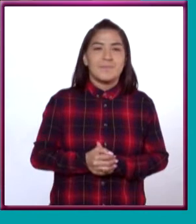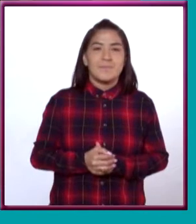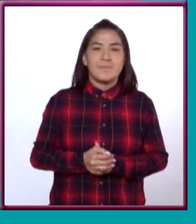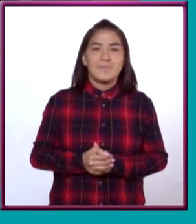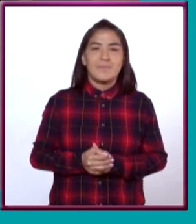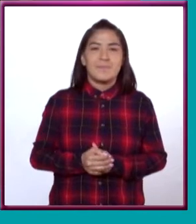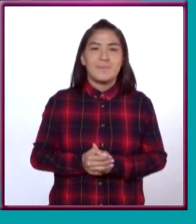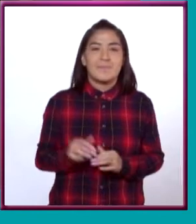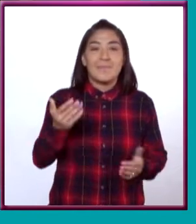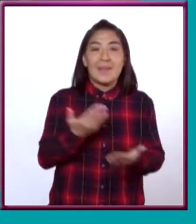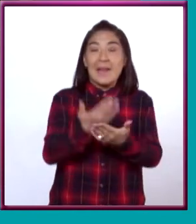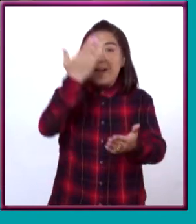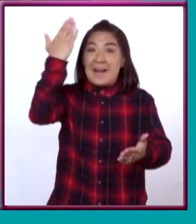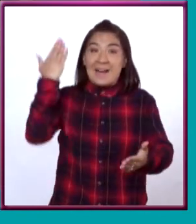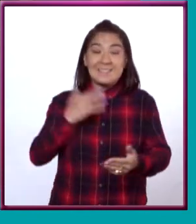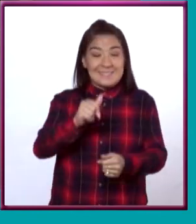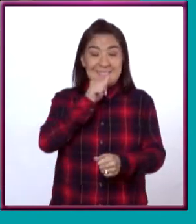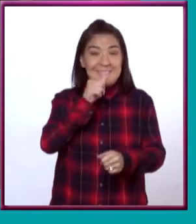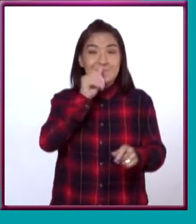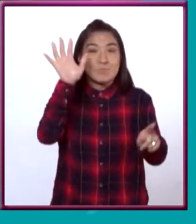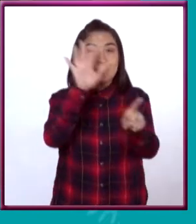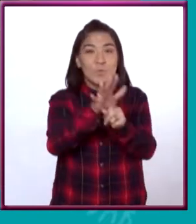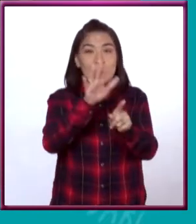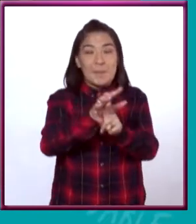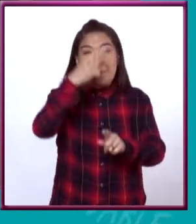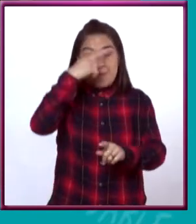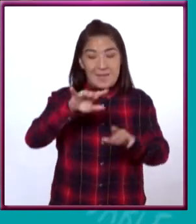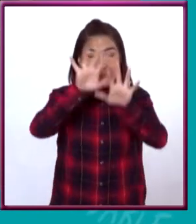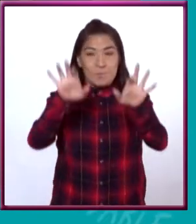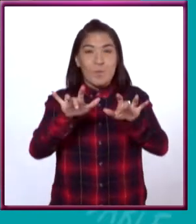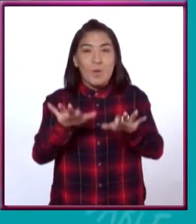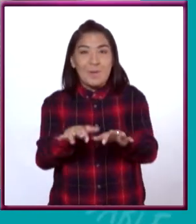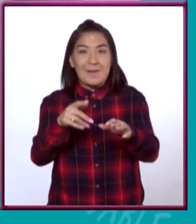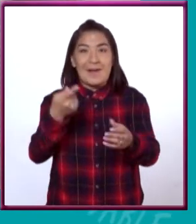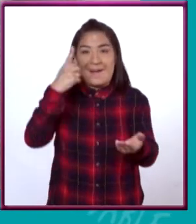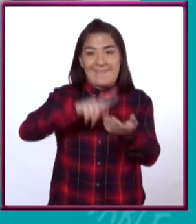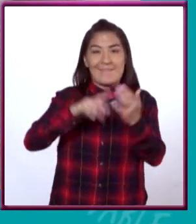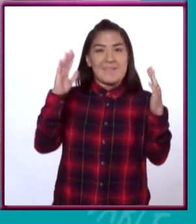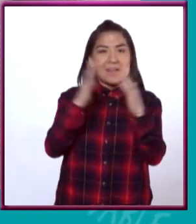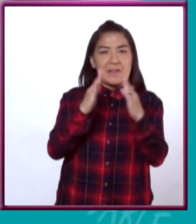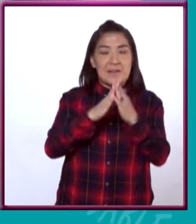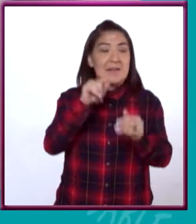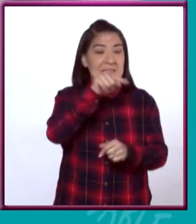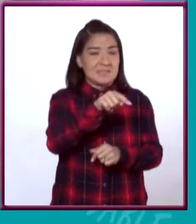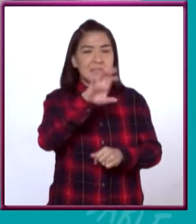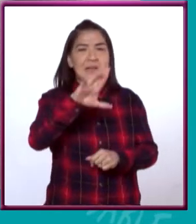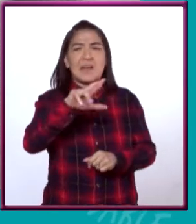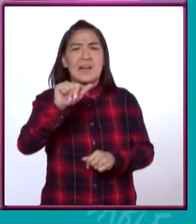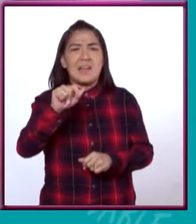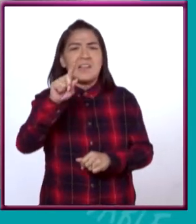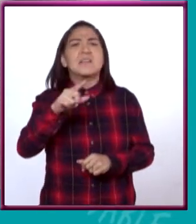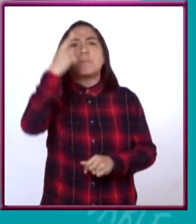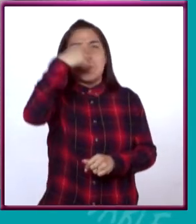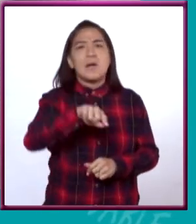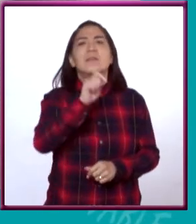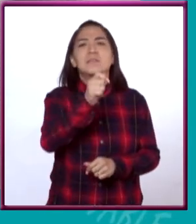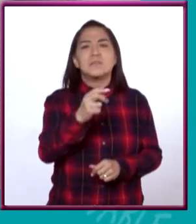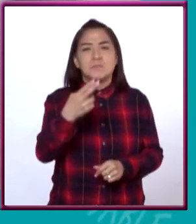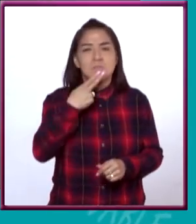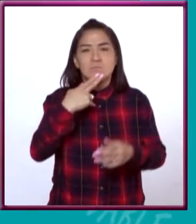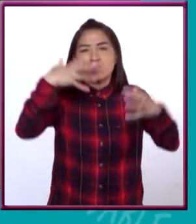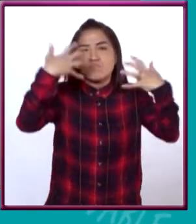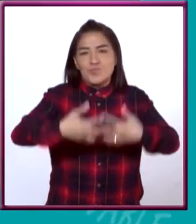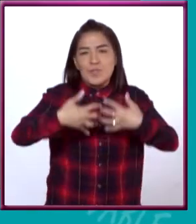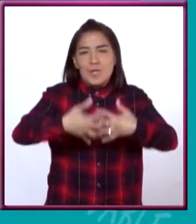Antes de que se popularizara la venta de computadoras caseras para uso personal, se pensaba que el CAD sería solo para la